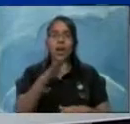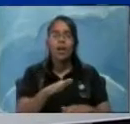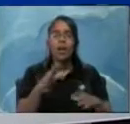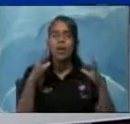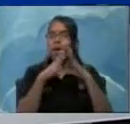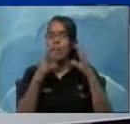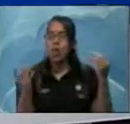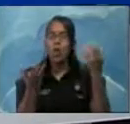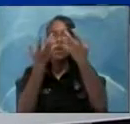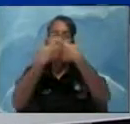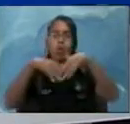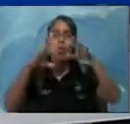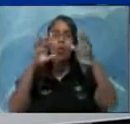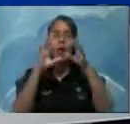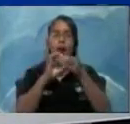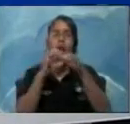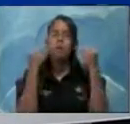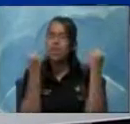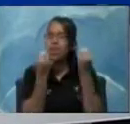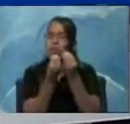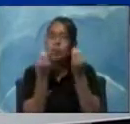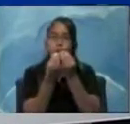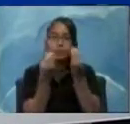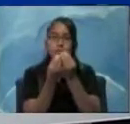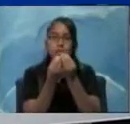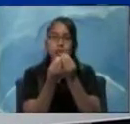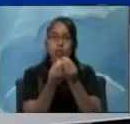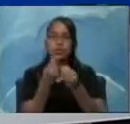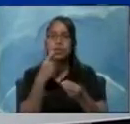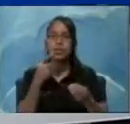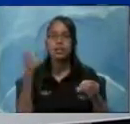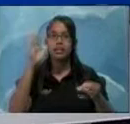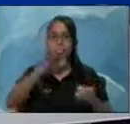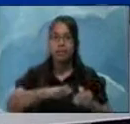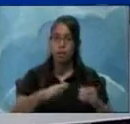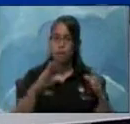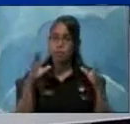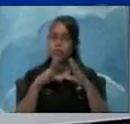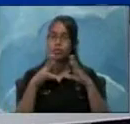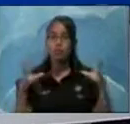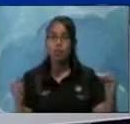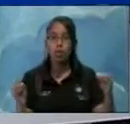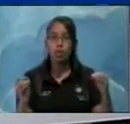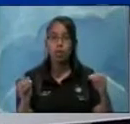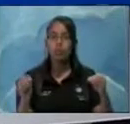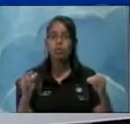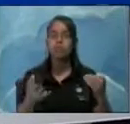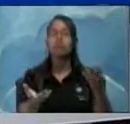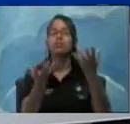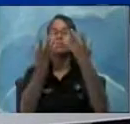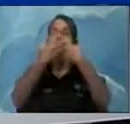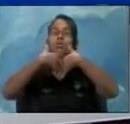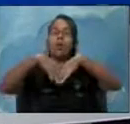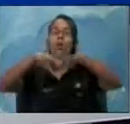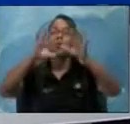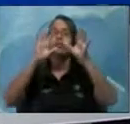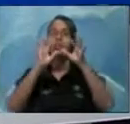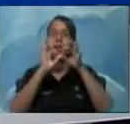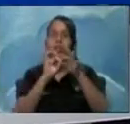todos unánimes juntos dígalo conmigo estaban todos estaban todos